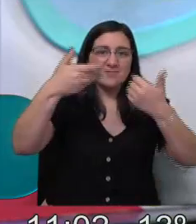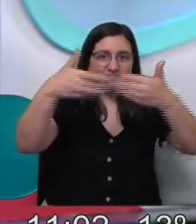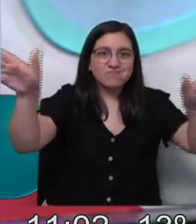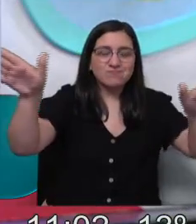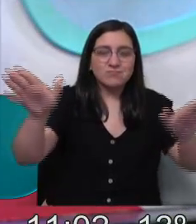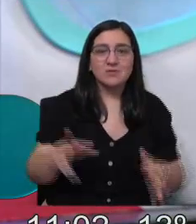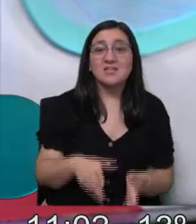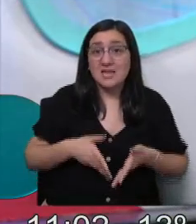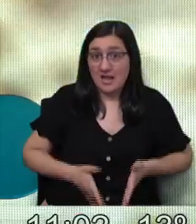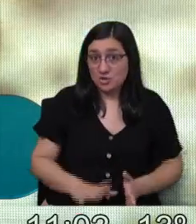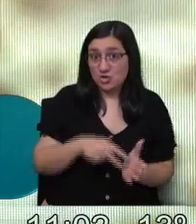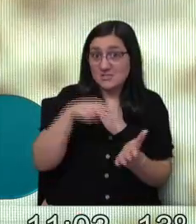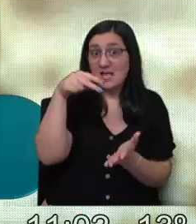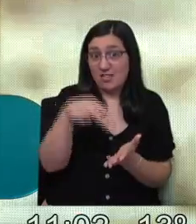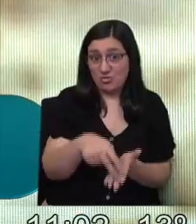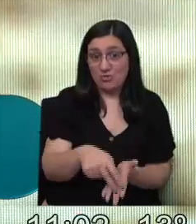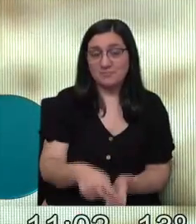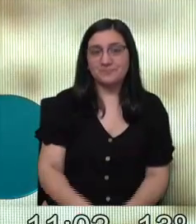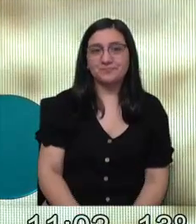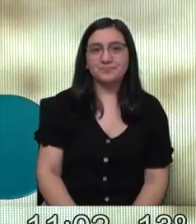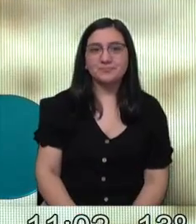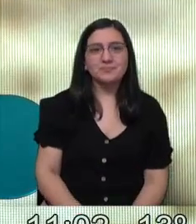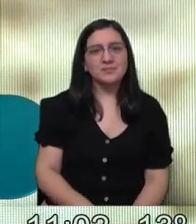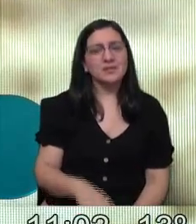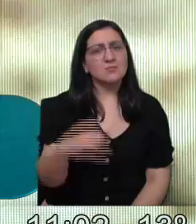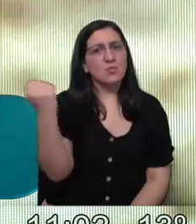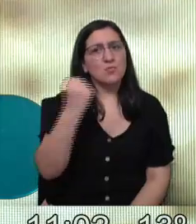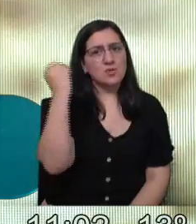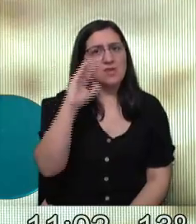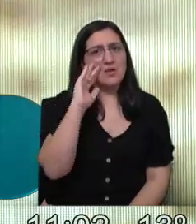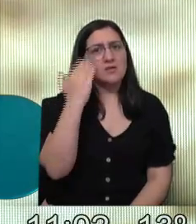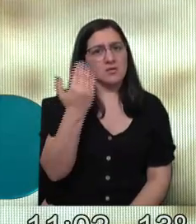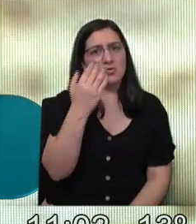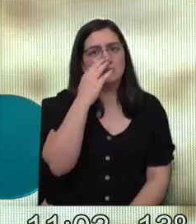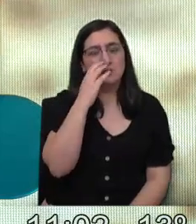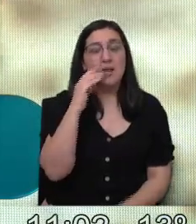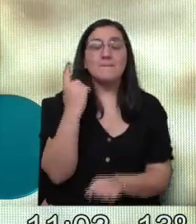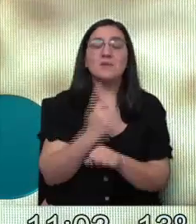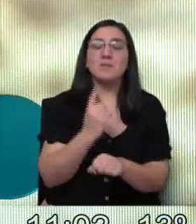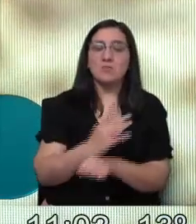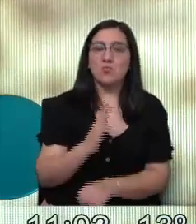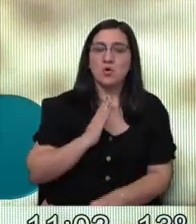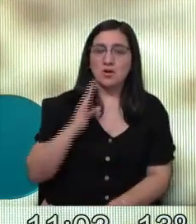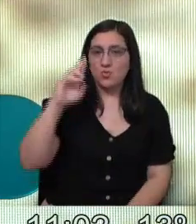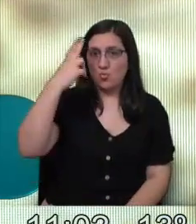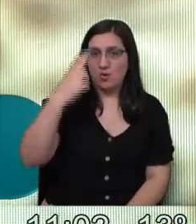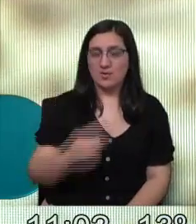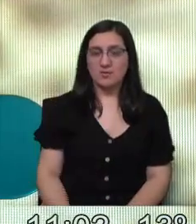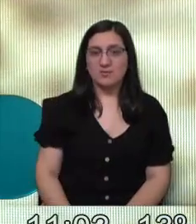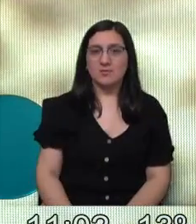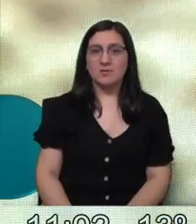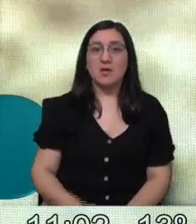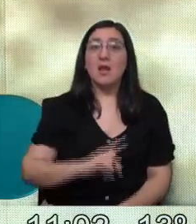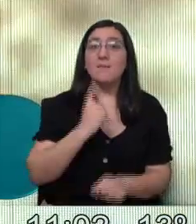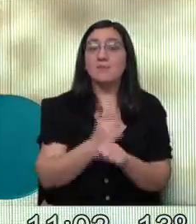que nos parece de orden nombrar, recordar en esto de que estamos hablando de la primera y que si bien la primera va a ir